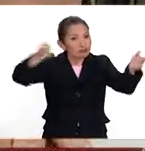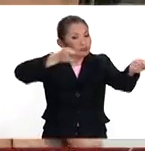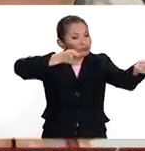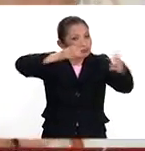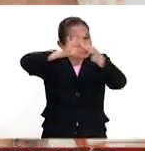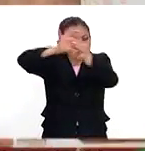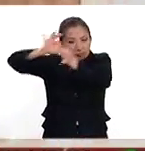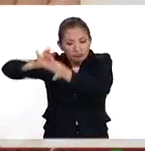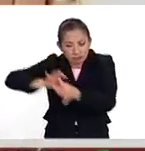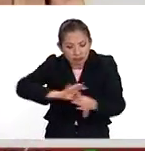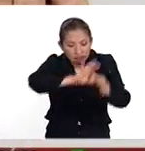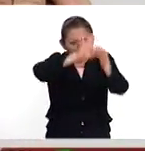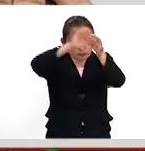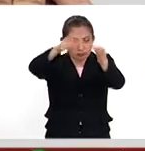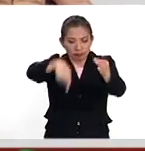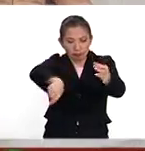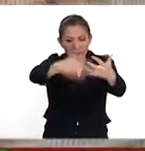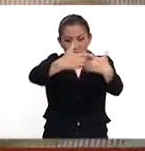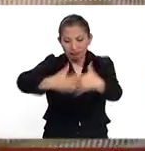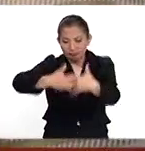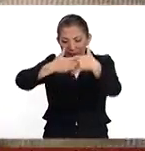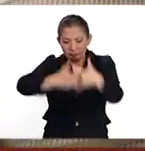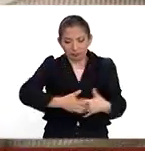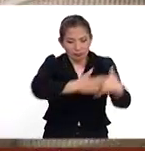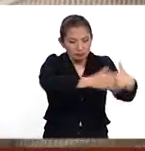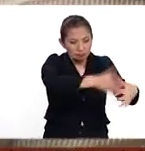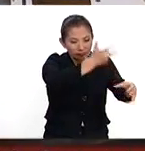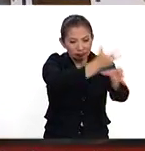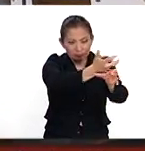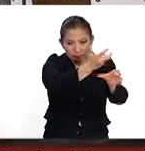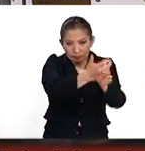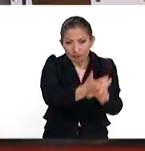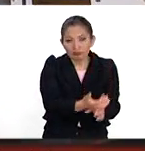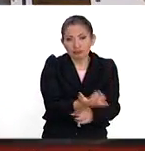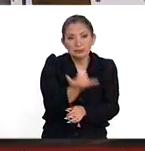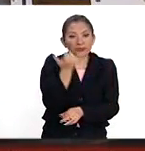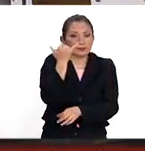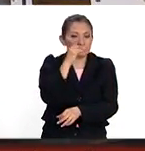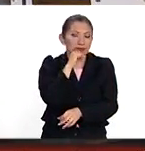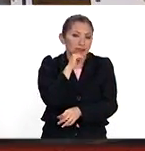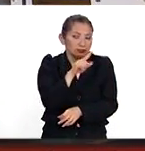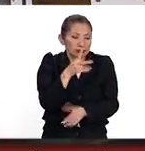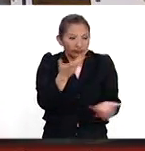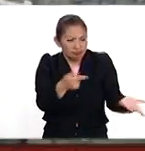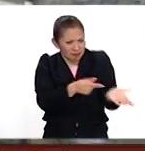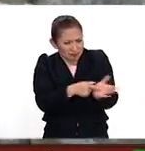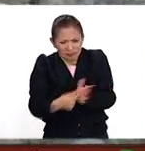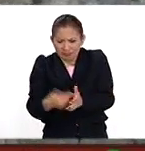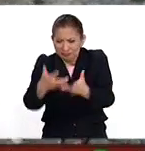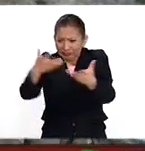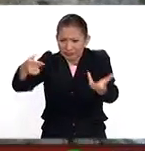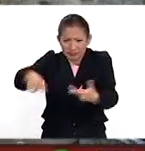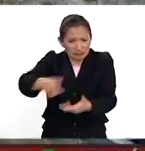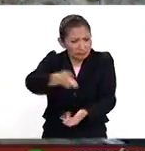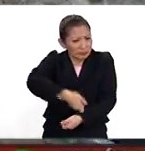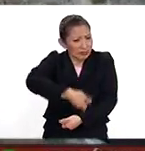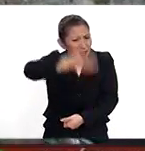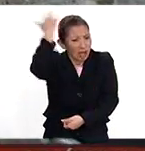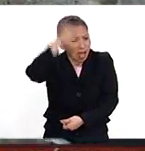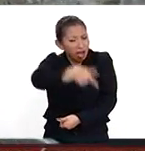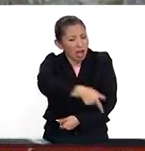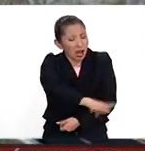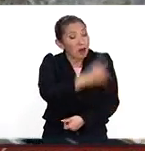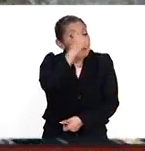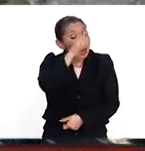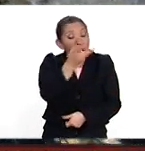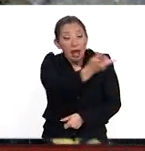coordinación con los sectores productivos americanos y hacer ver los enormes costos que habría para